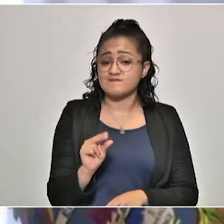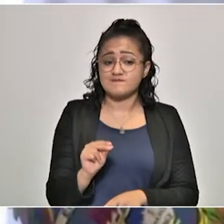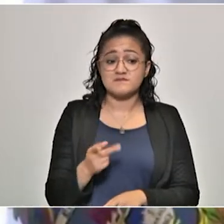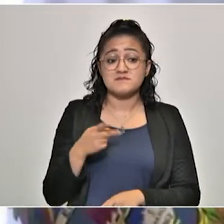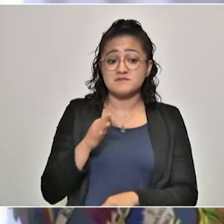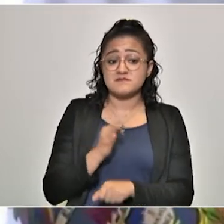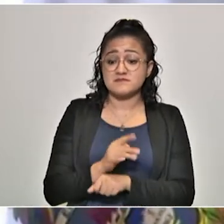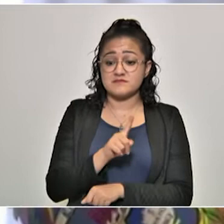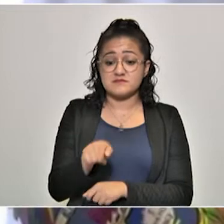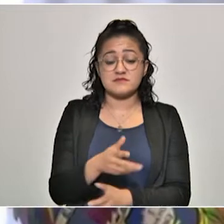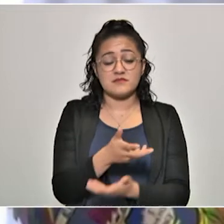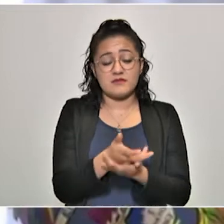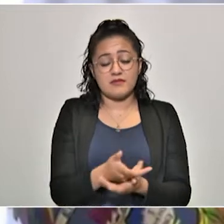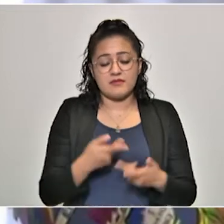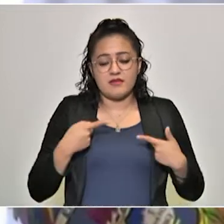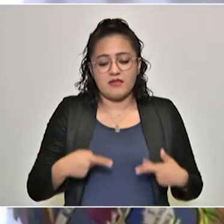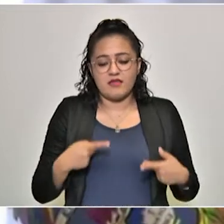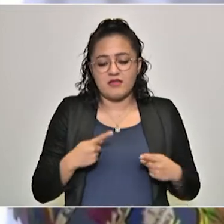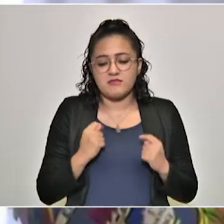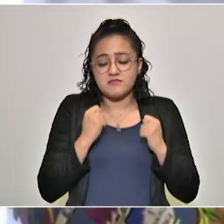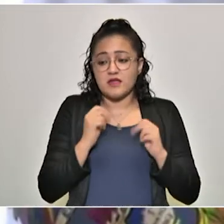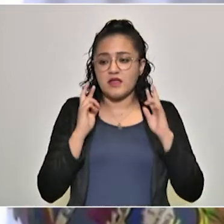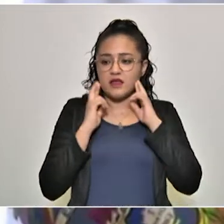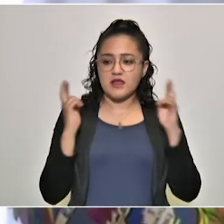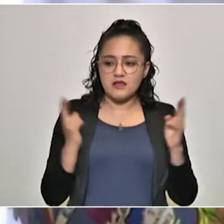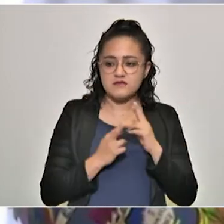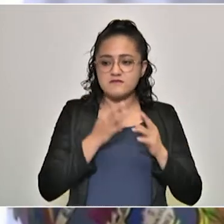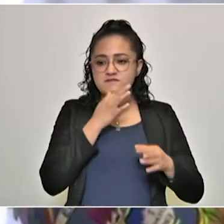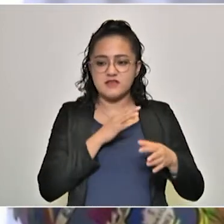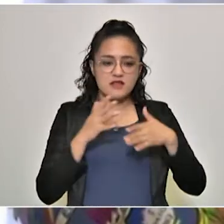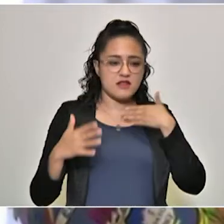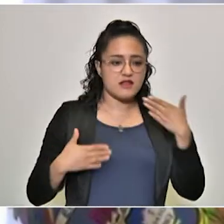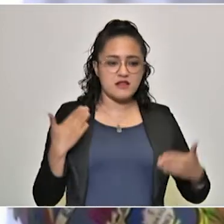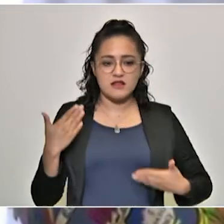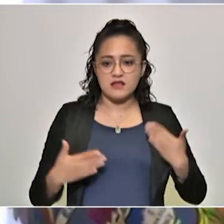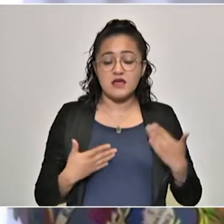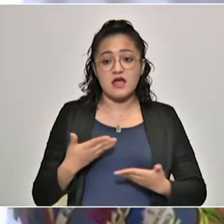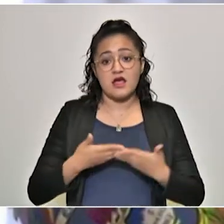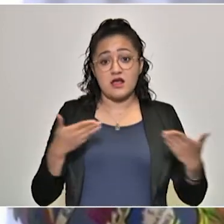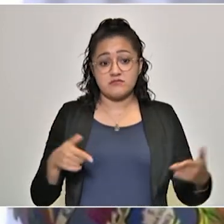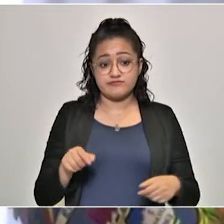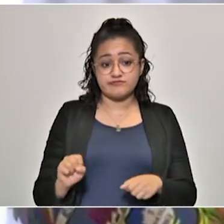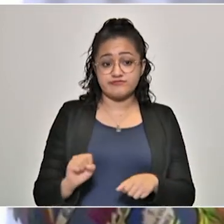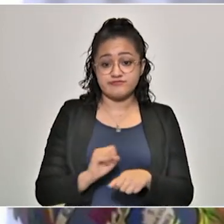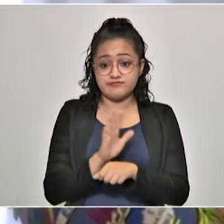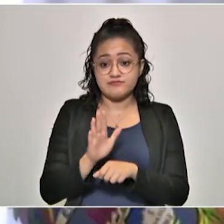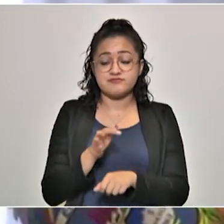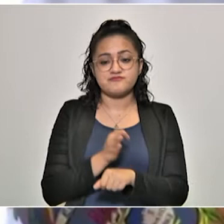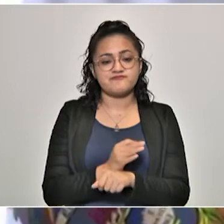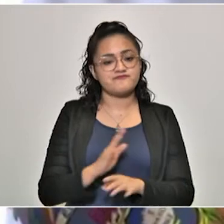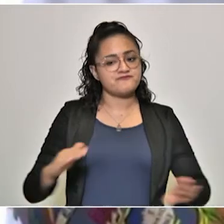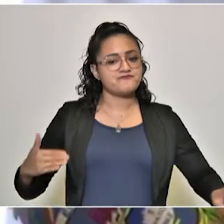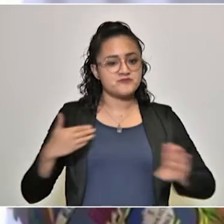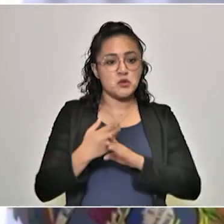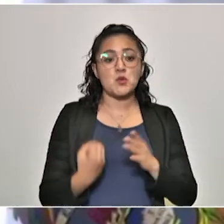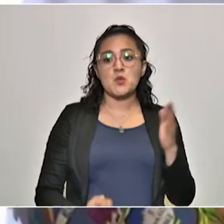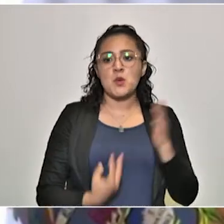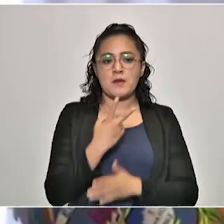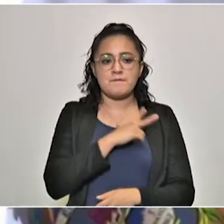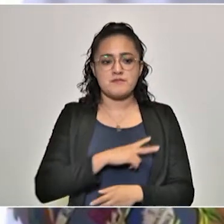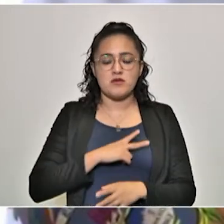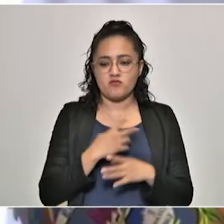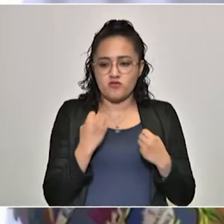el relajamiento social, las reuniones, las fiestas, y hoy el COVID-19 nos ataca con nuevas cepas,